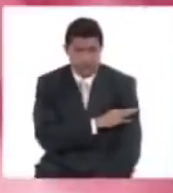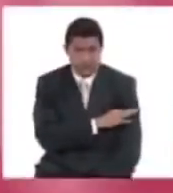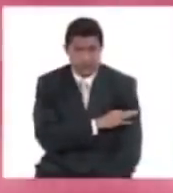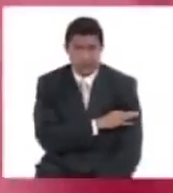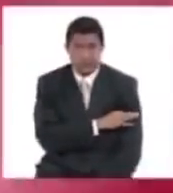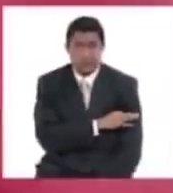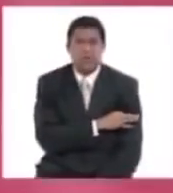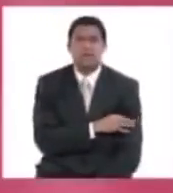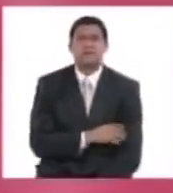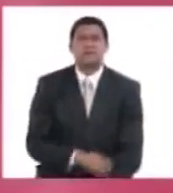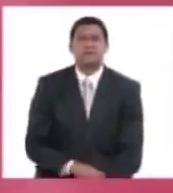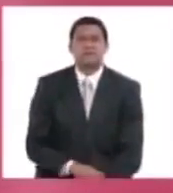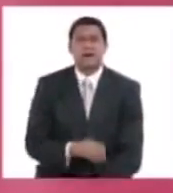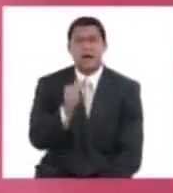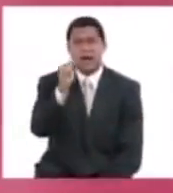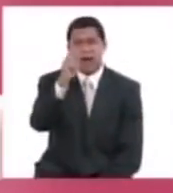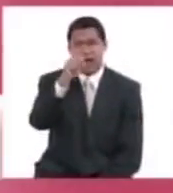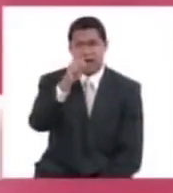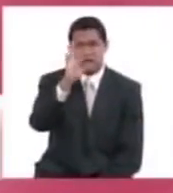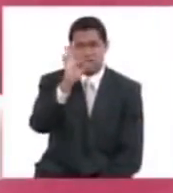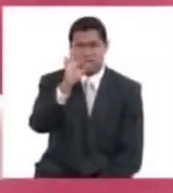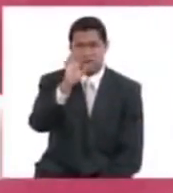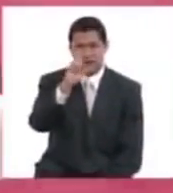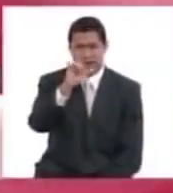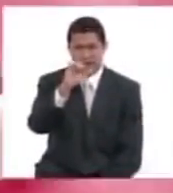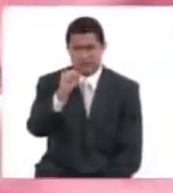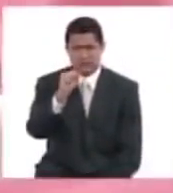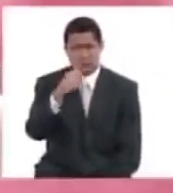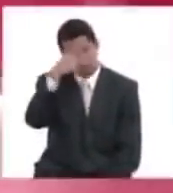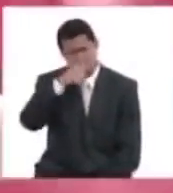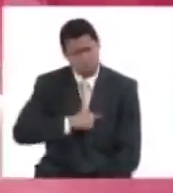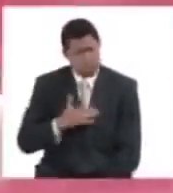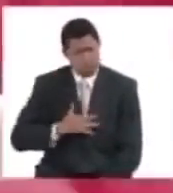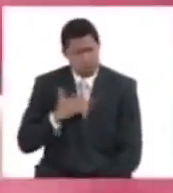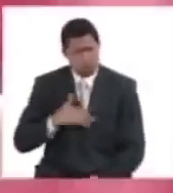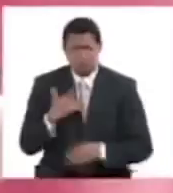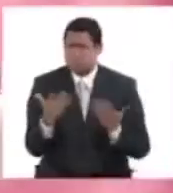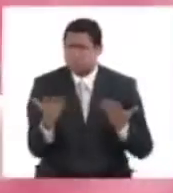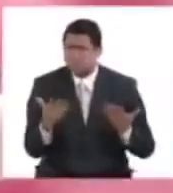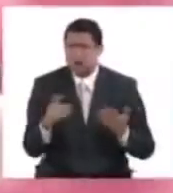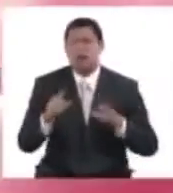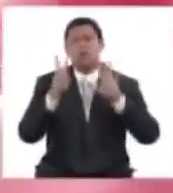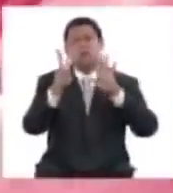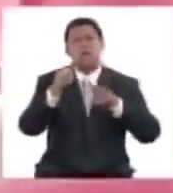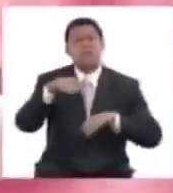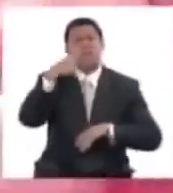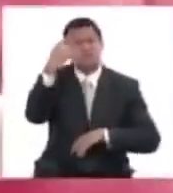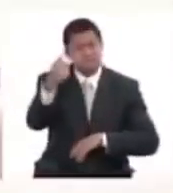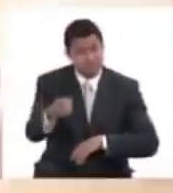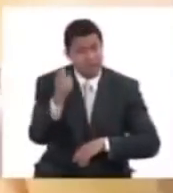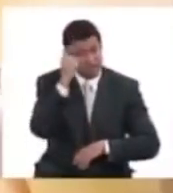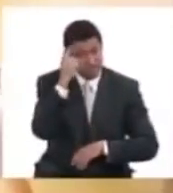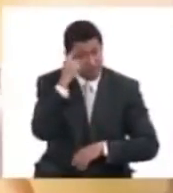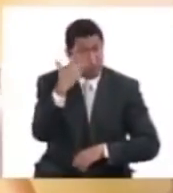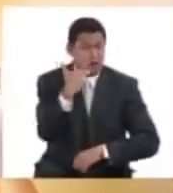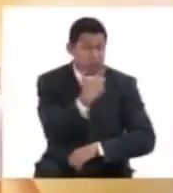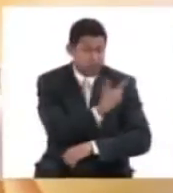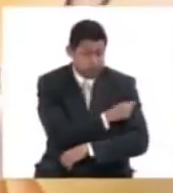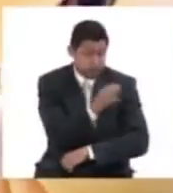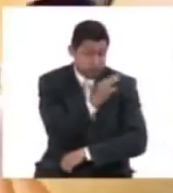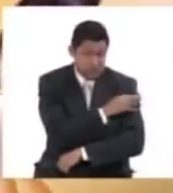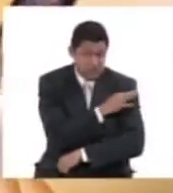del género Anopheles. Es un individuo no inmune y los síntomas aparecen a los 7 días o después de la picadura del